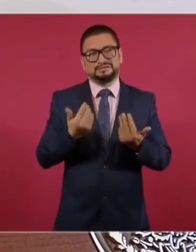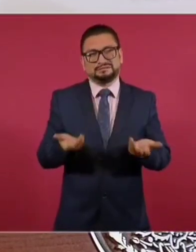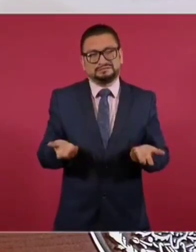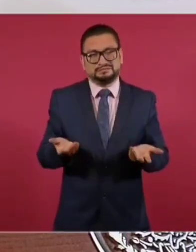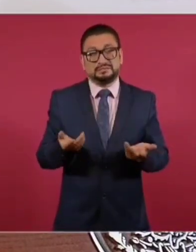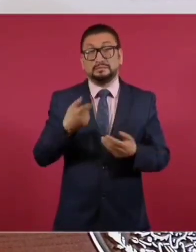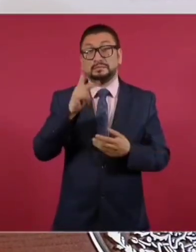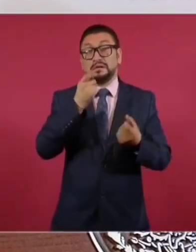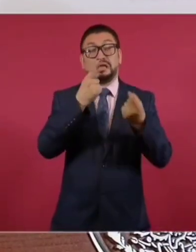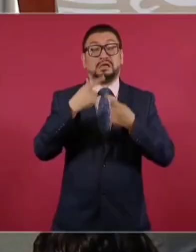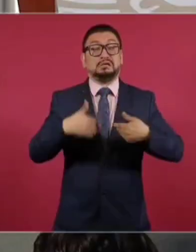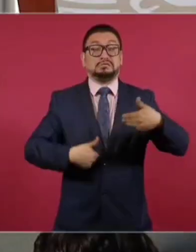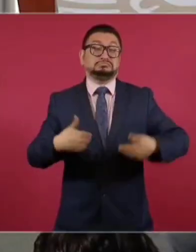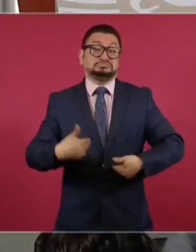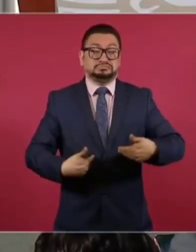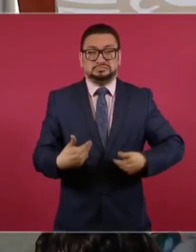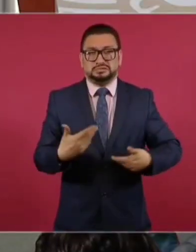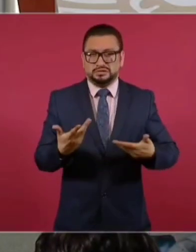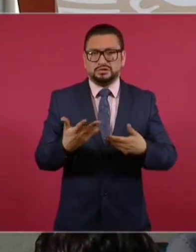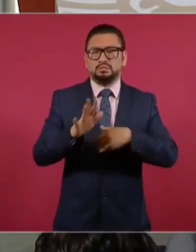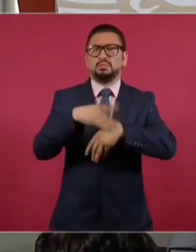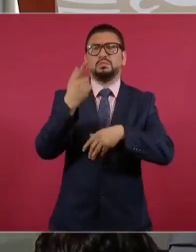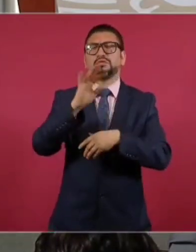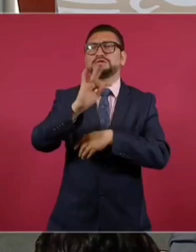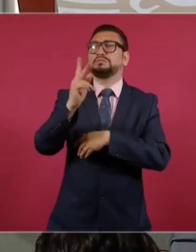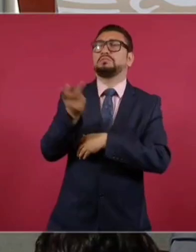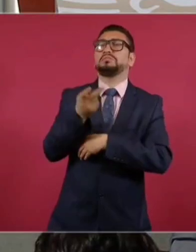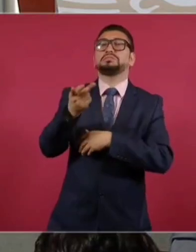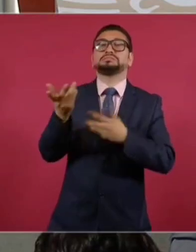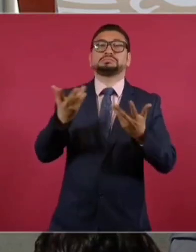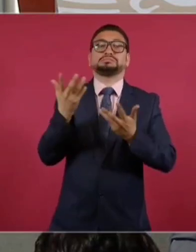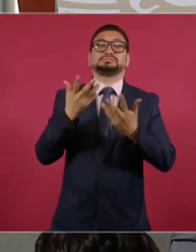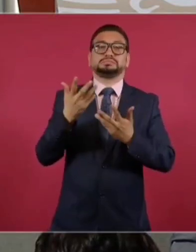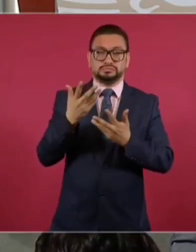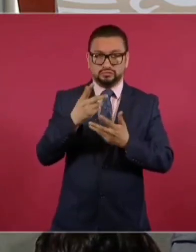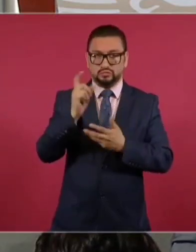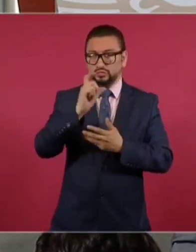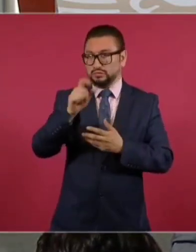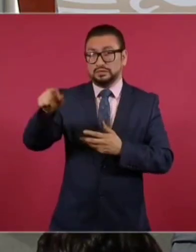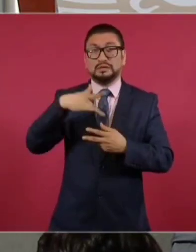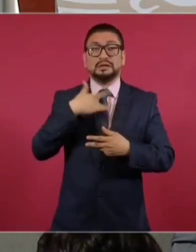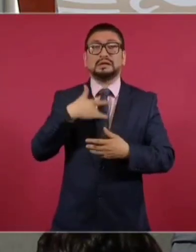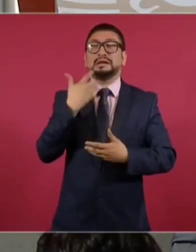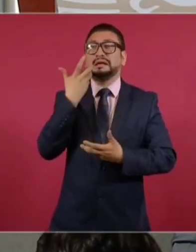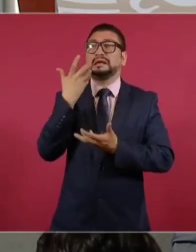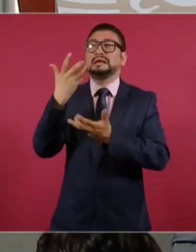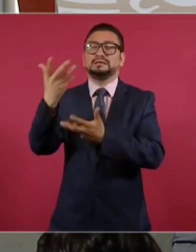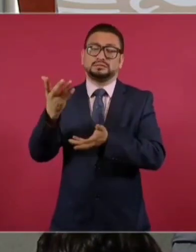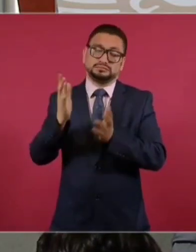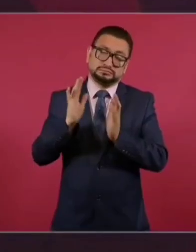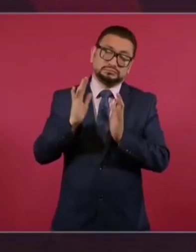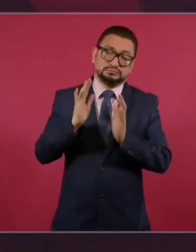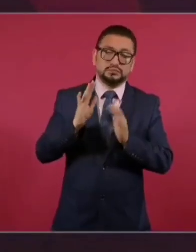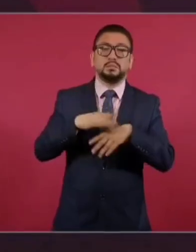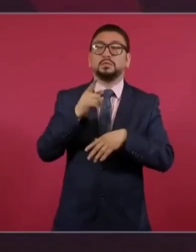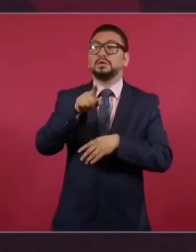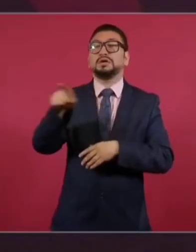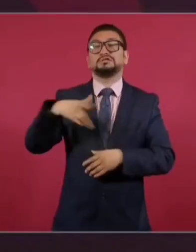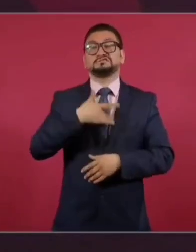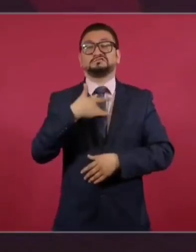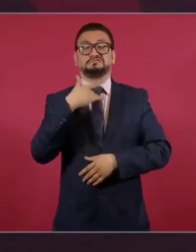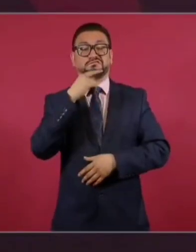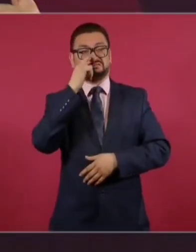pero se ofenden cuando se hace un cuestionamiento a los aspiracionistas, porque ellos se